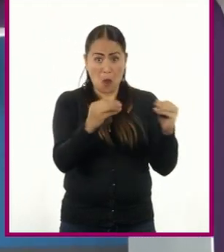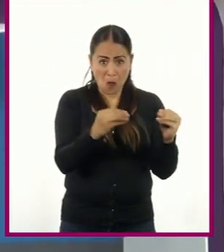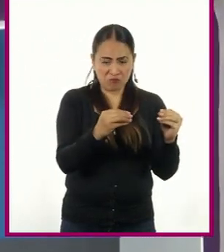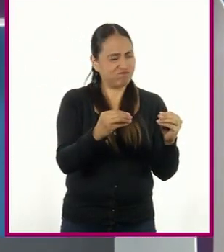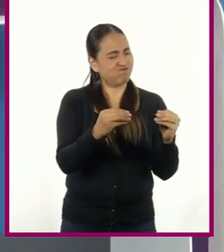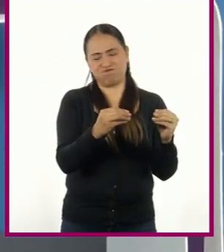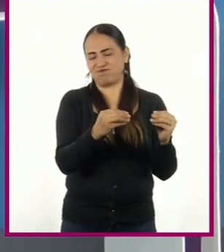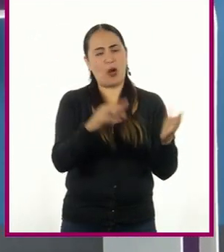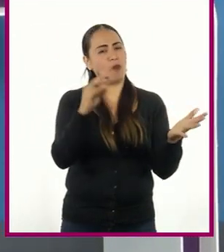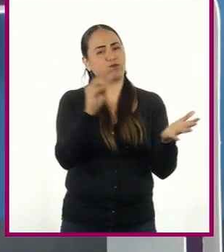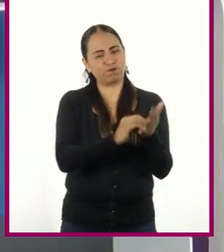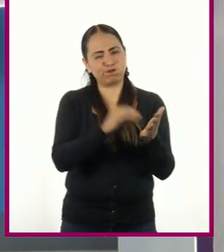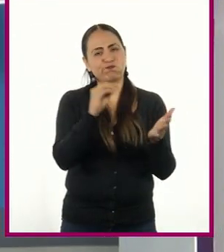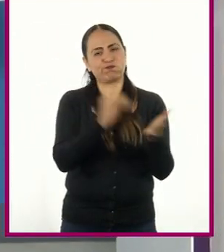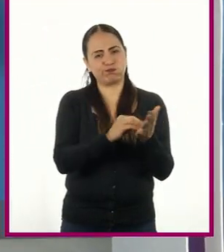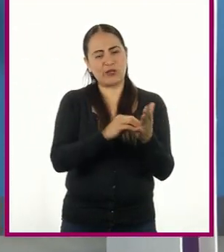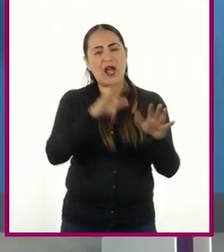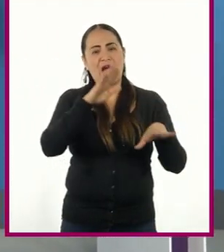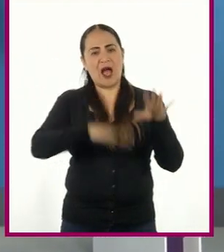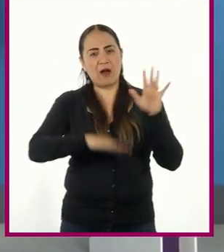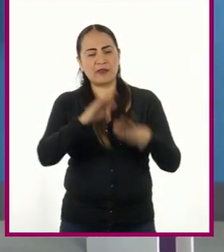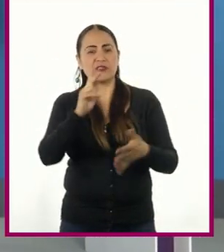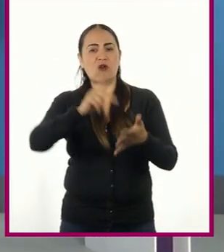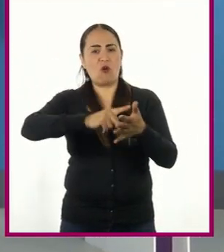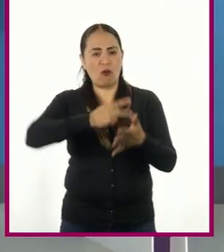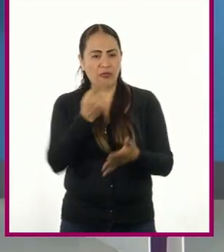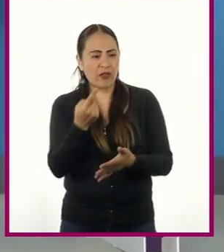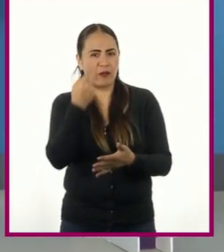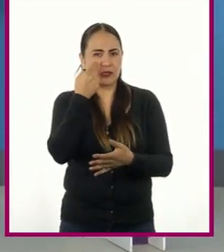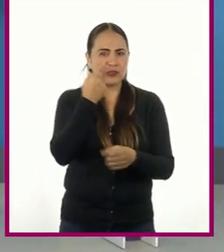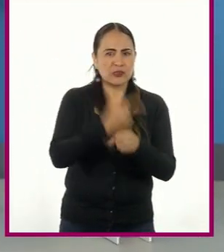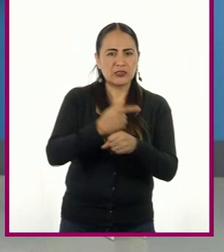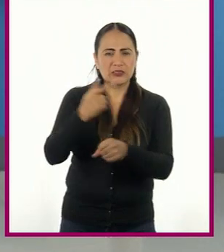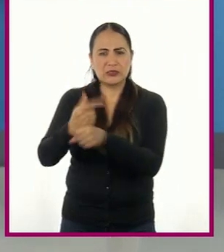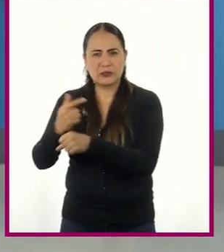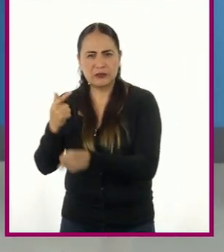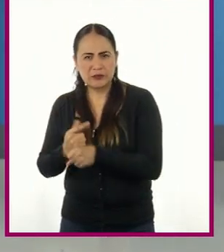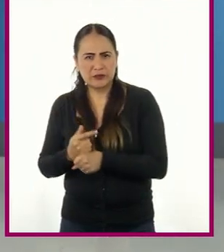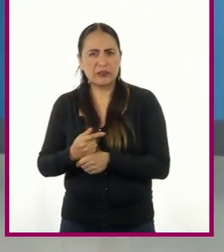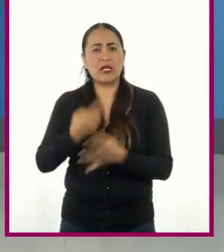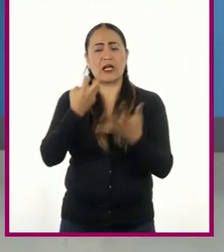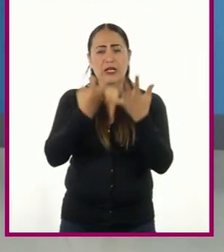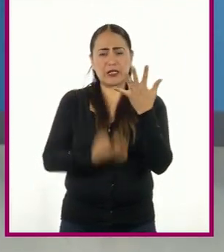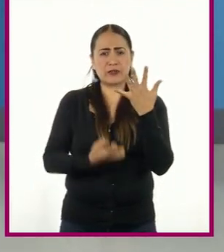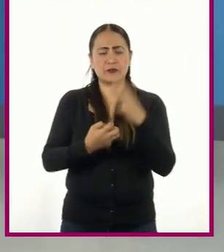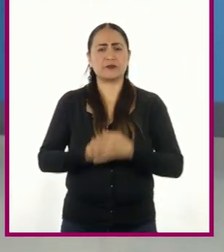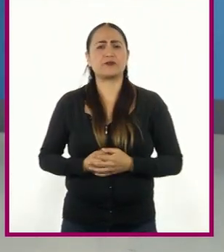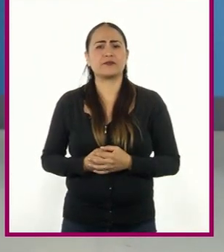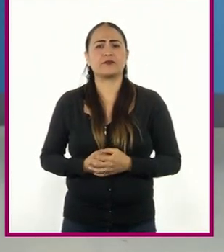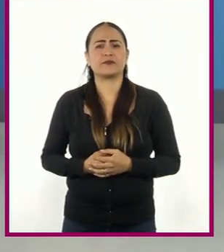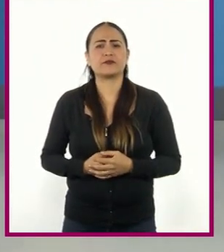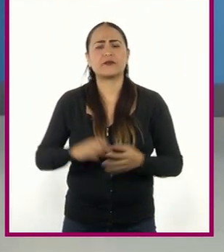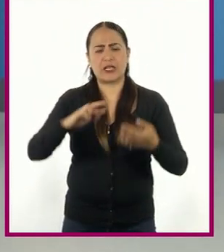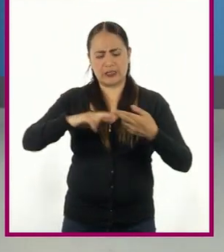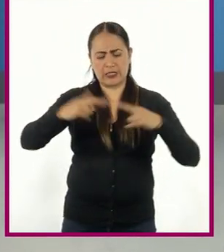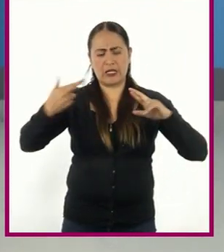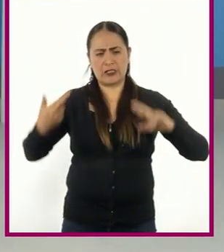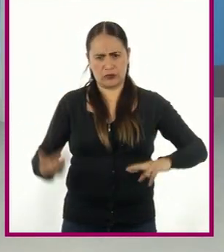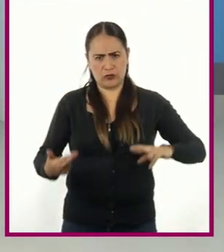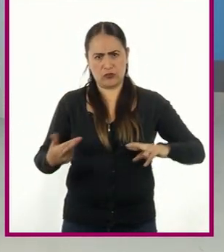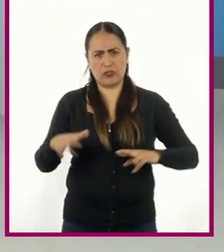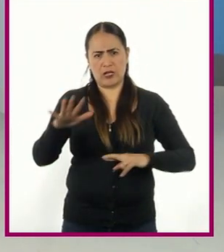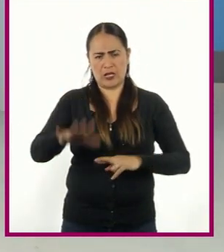hemos dicho, se reabren ocasionalmente y son determinantes en el aumento de la militarización de las relaciones entre